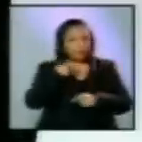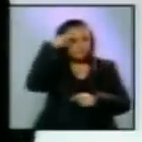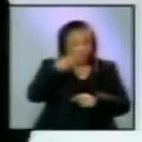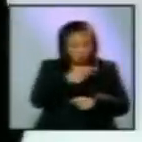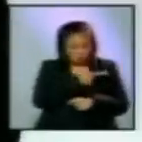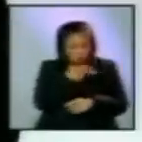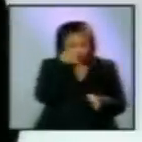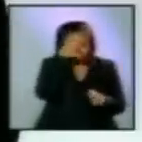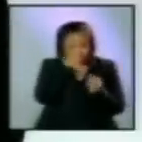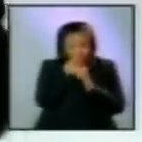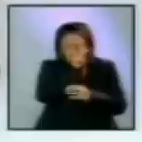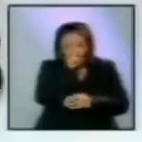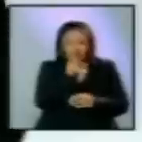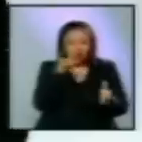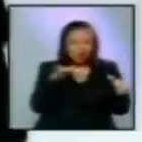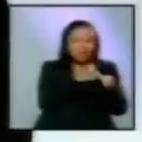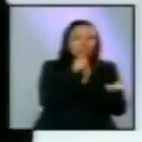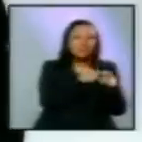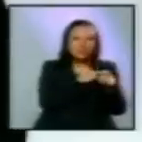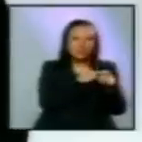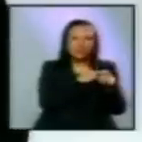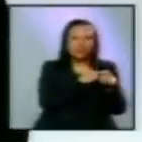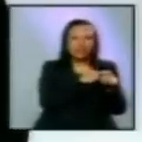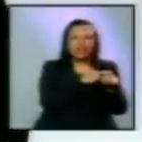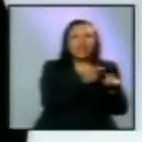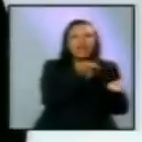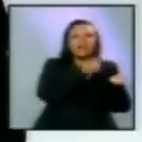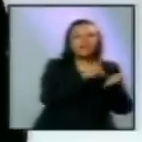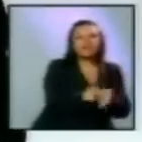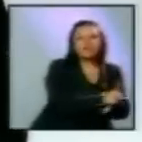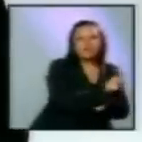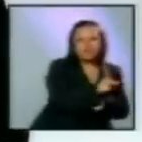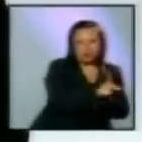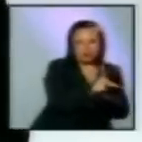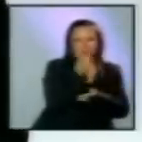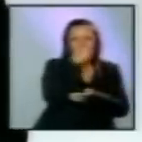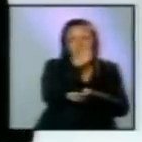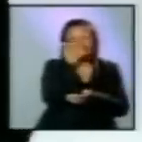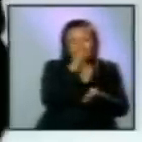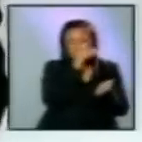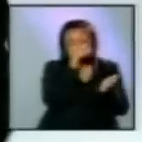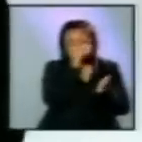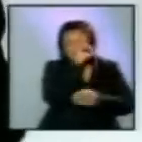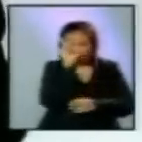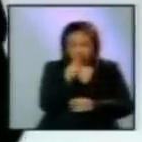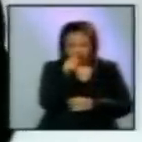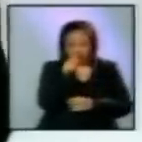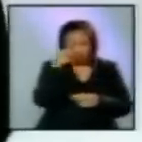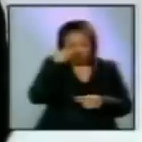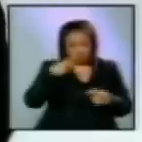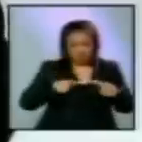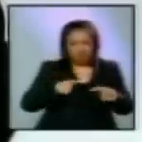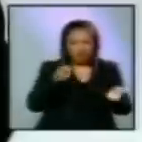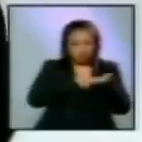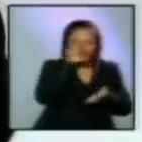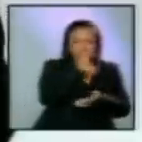está realmente en el sector rural. Coneval lo dice, 10.6% de los mexicanos en pobreza extrema en el sector rural. Y